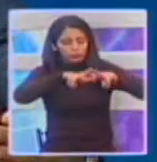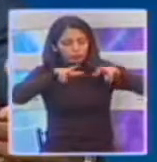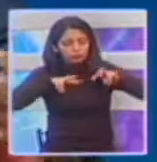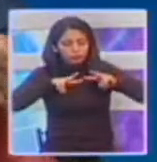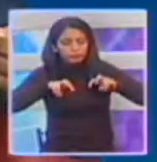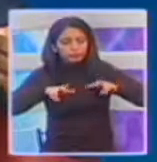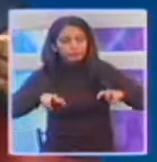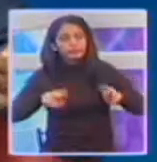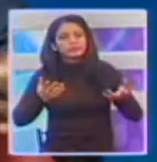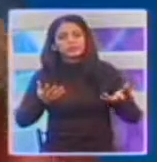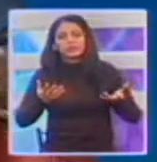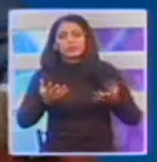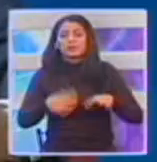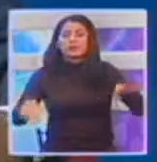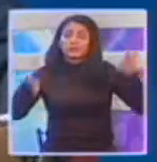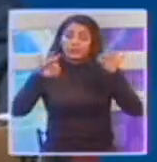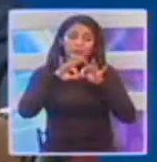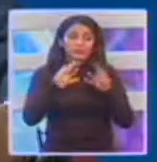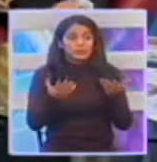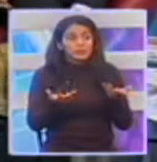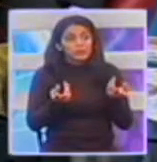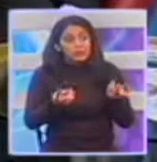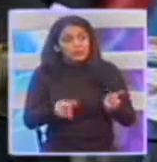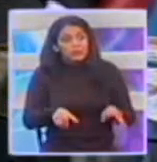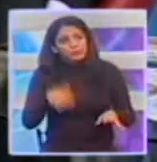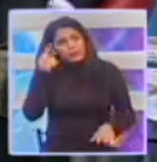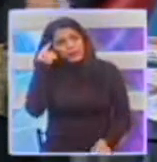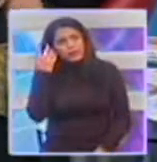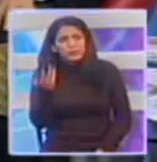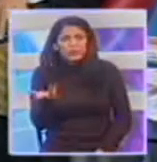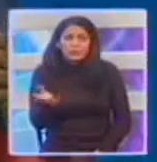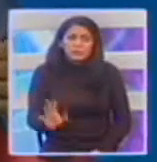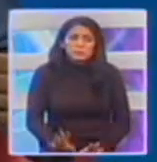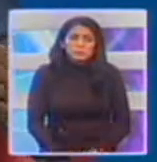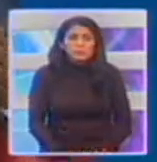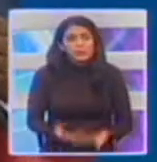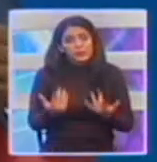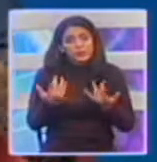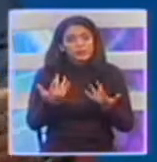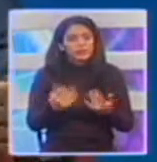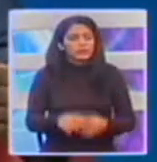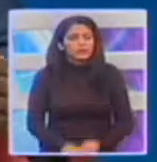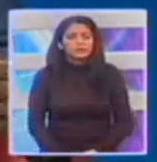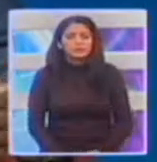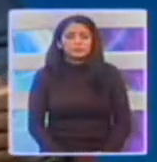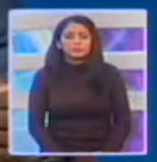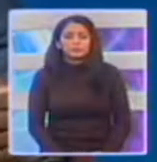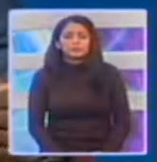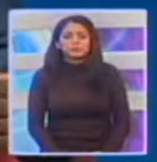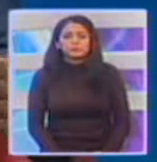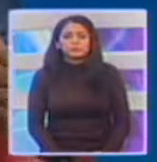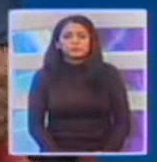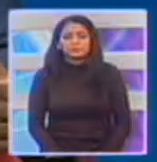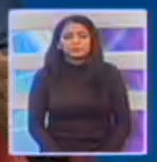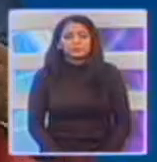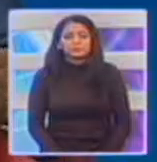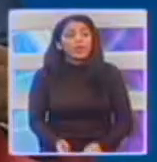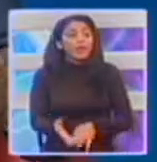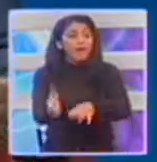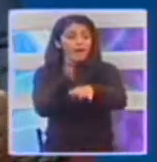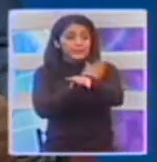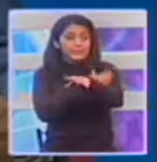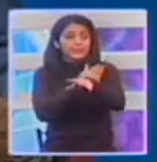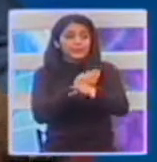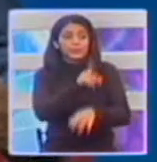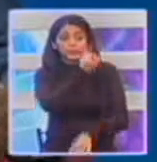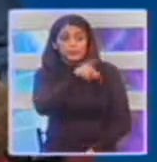destacar algunas cosas muy puntuales cuáles por ejemplo son listas cuando los asambleístas interpelantes presentaron las pruebas de